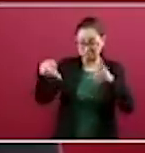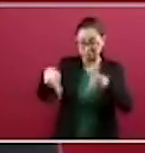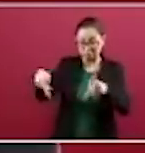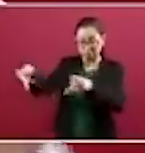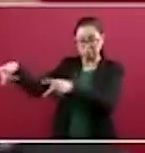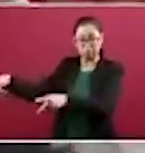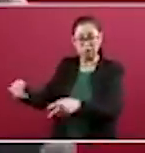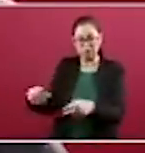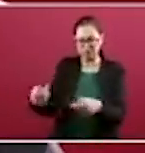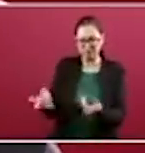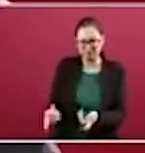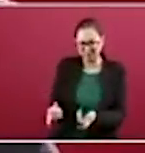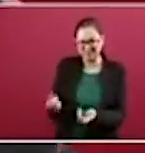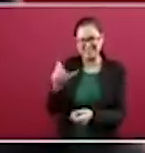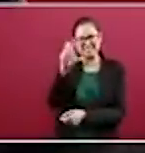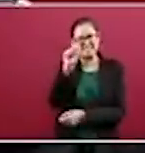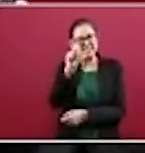homicidios, o sea, todo eso,